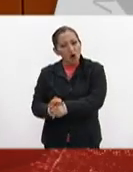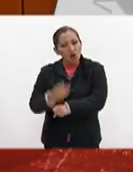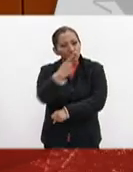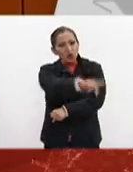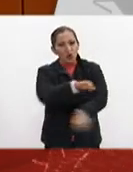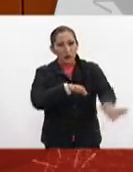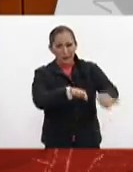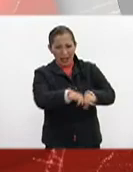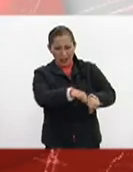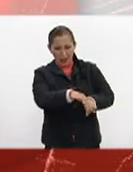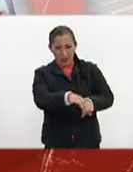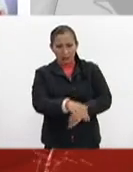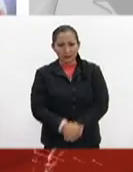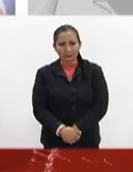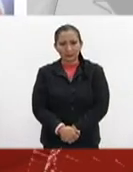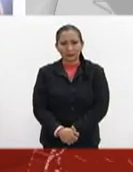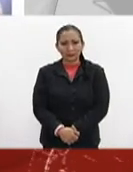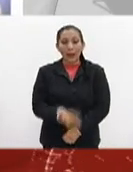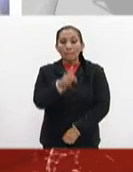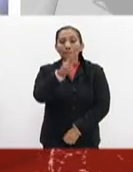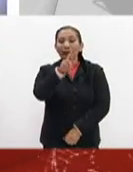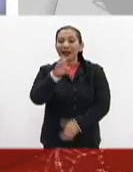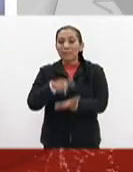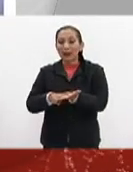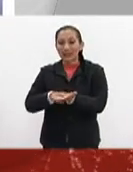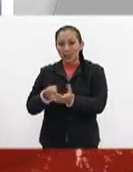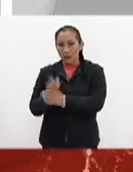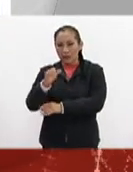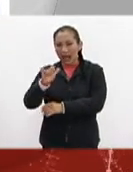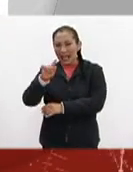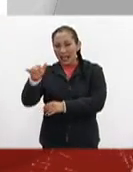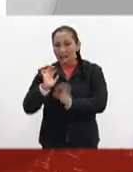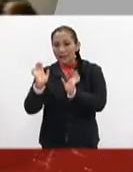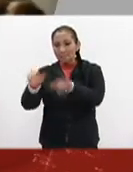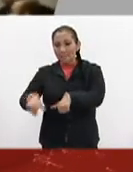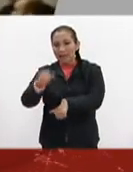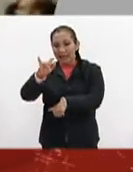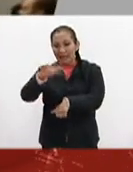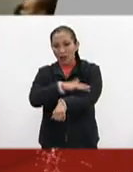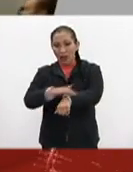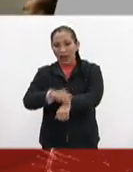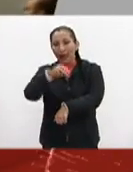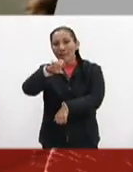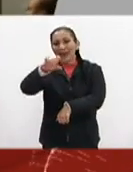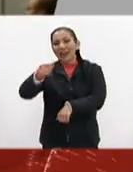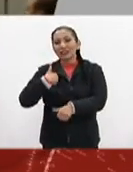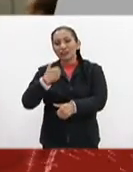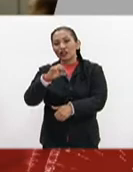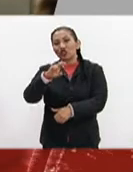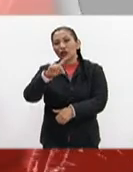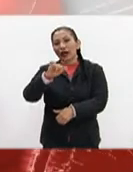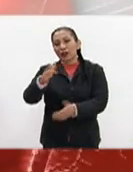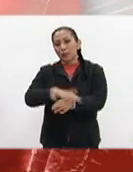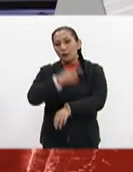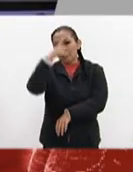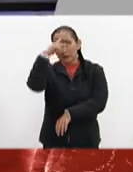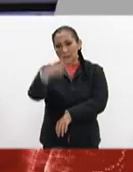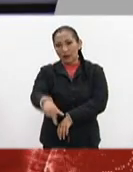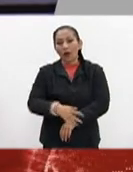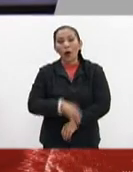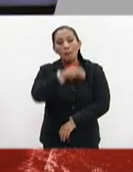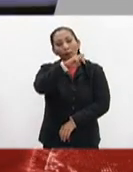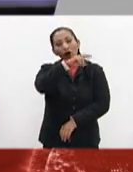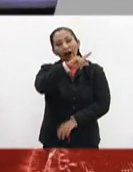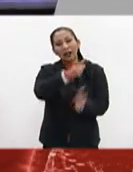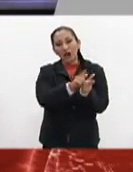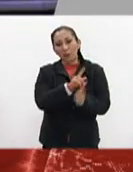actuación de estas... El PRI, el Verde y Nueva Alianza registran ante el INE la coalición MIT Ciudadano por México. Morena,